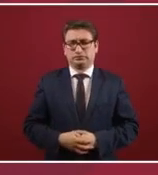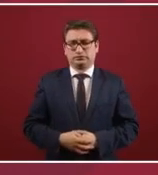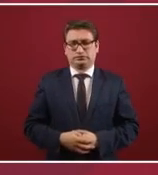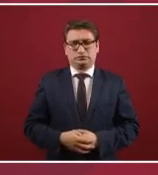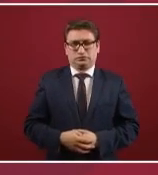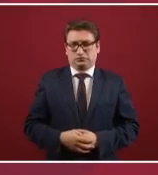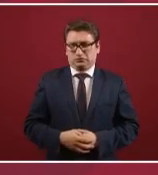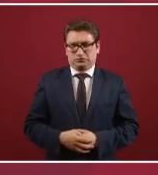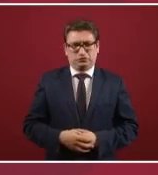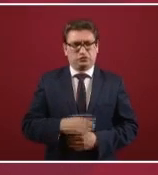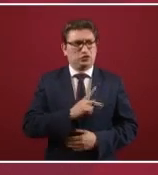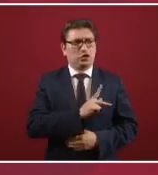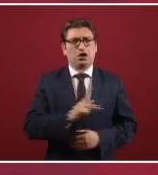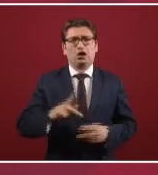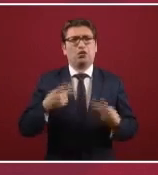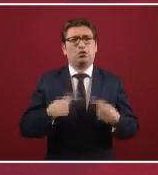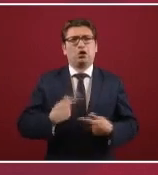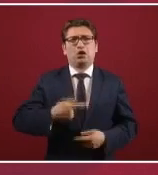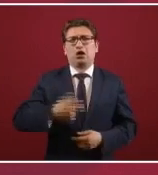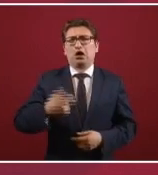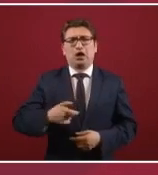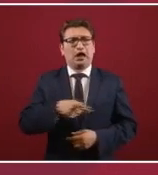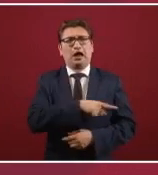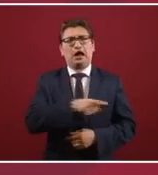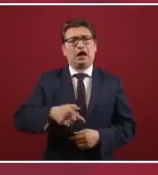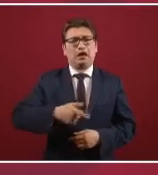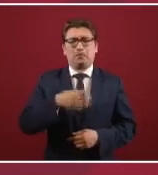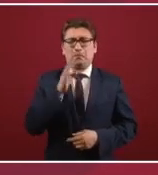repito no todo el que tiene es malvado